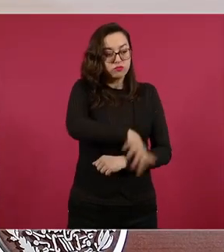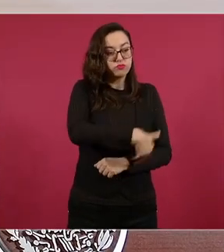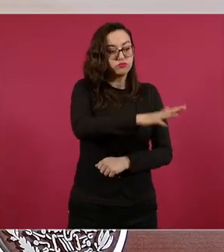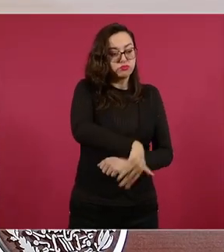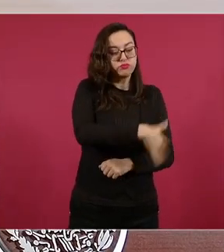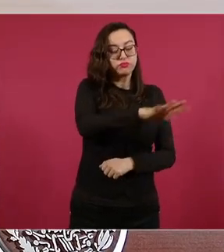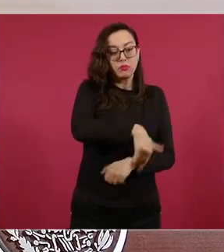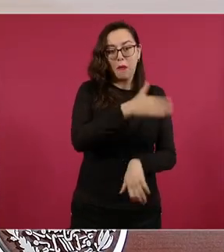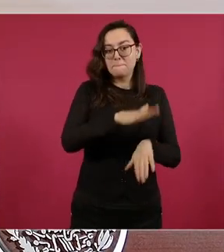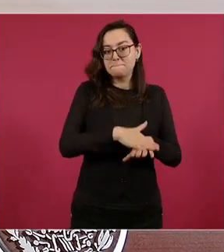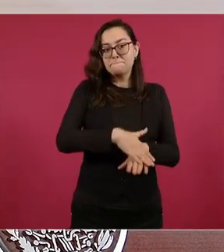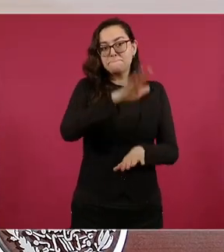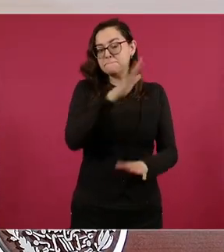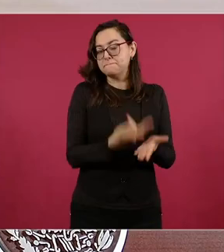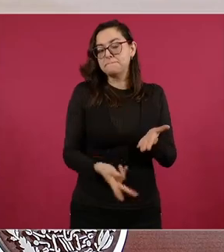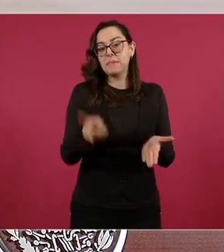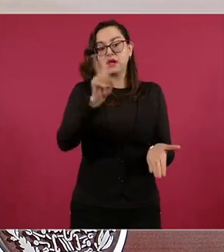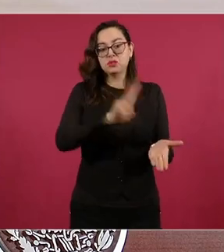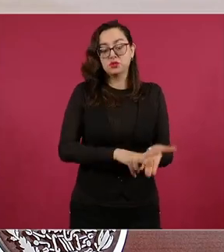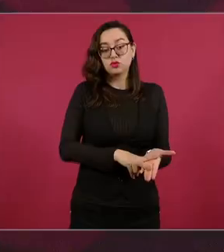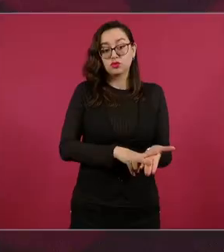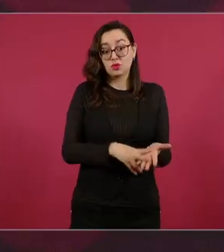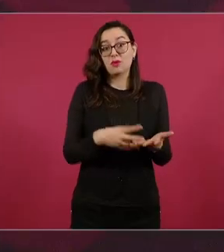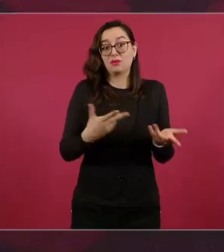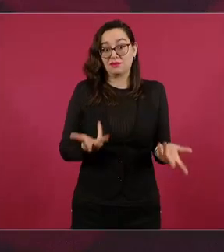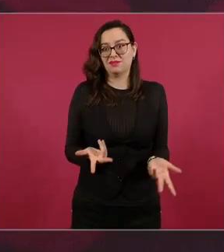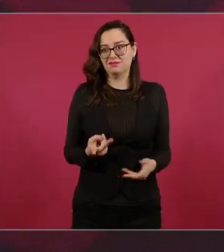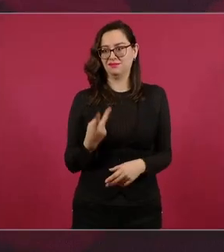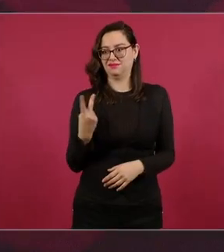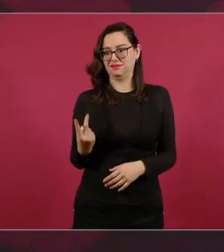y espero que no sea